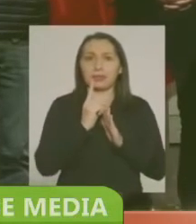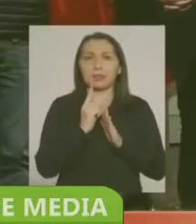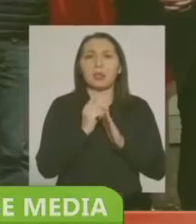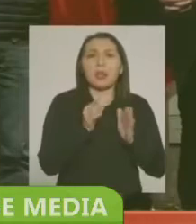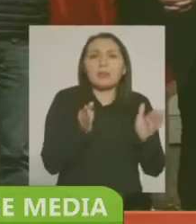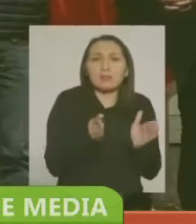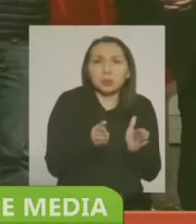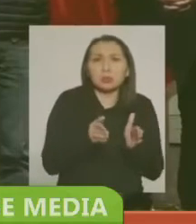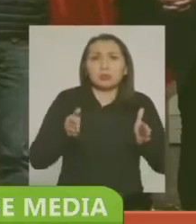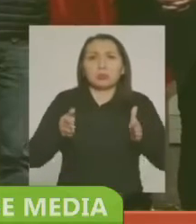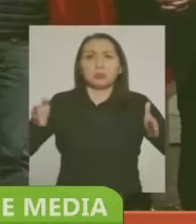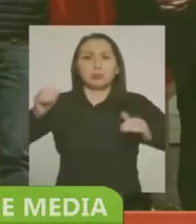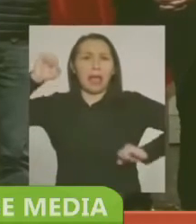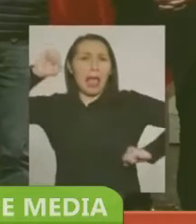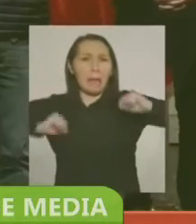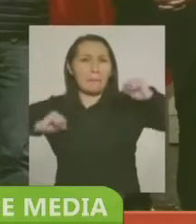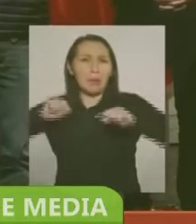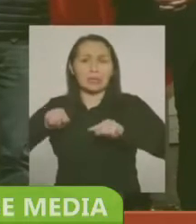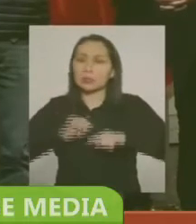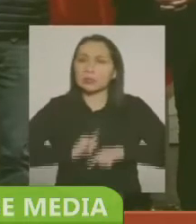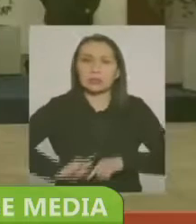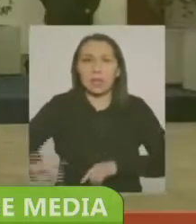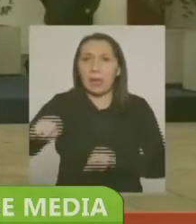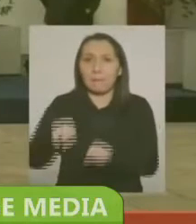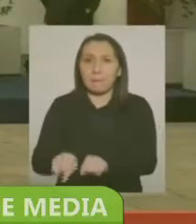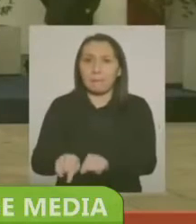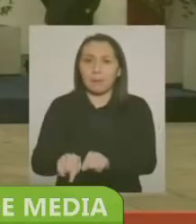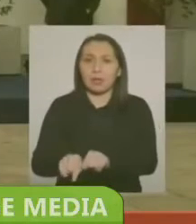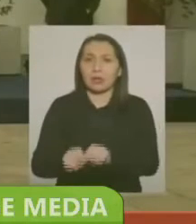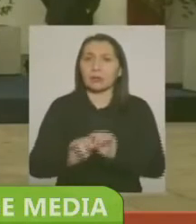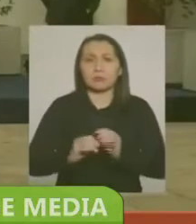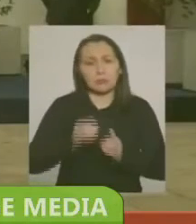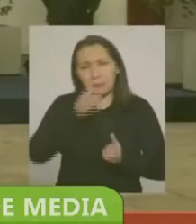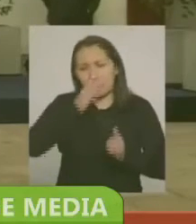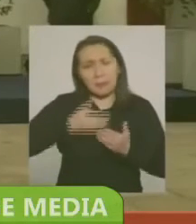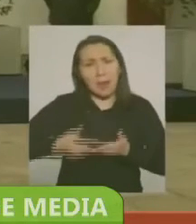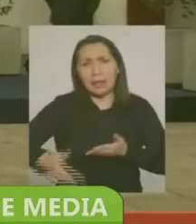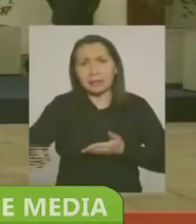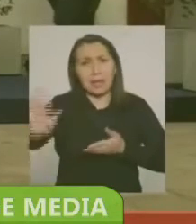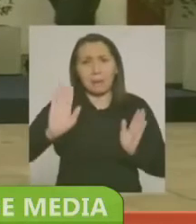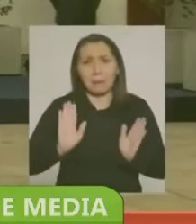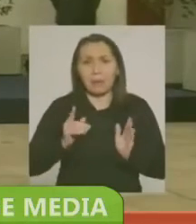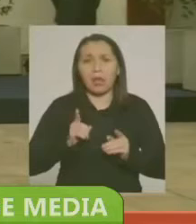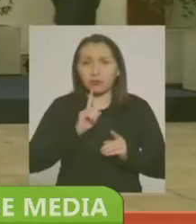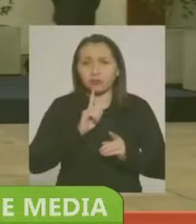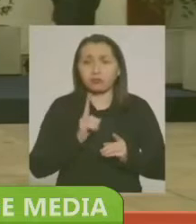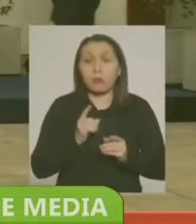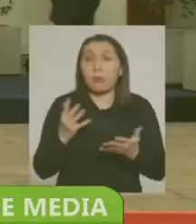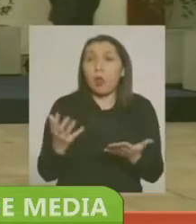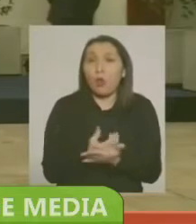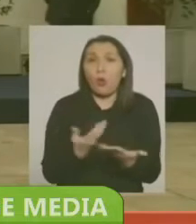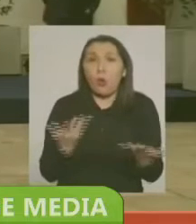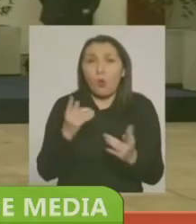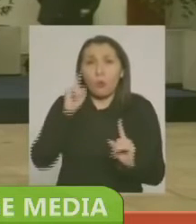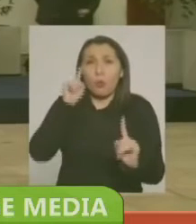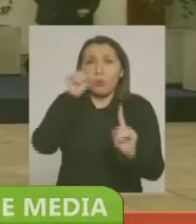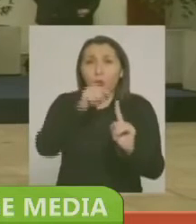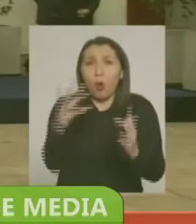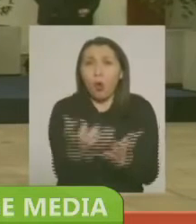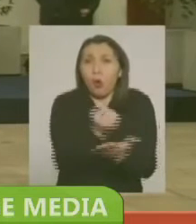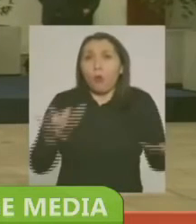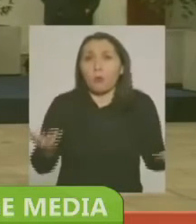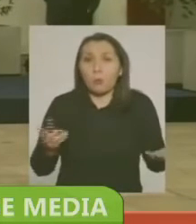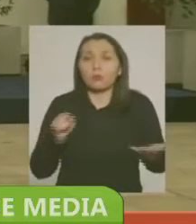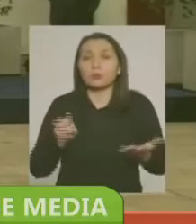un sentido de responsabilidad, con un sentido de poder entender, comprender lo que se está legislando, por cuanto hoy día es